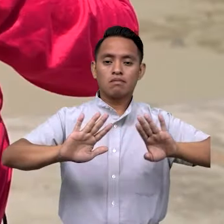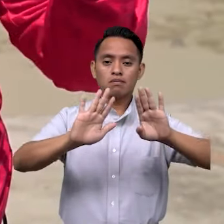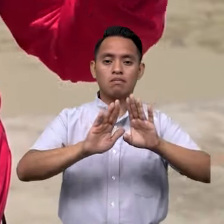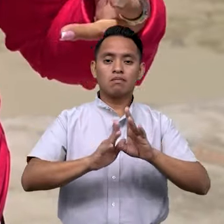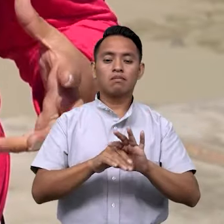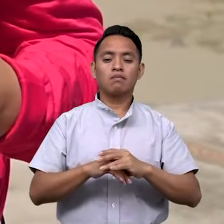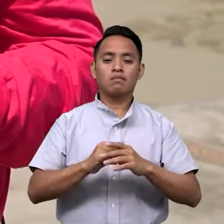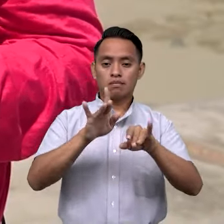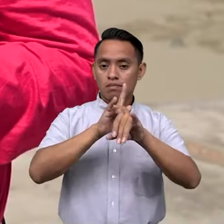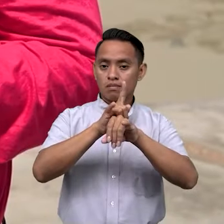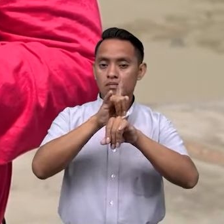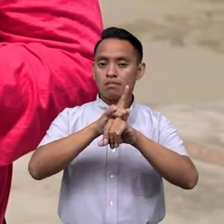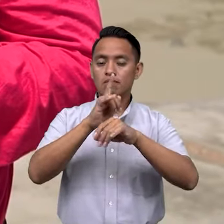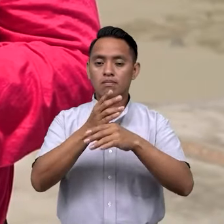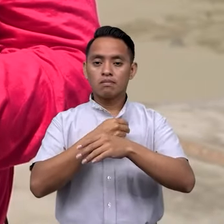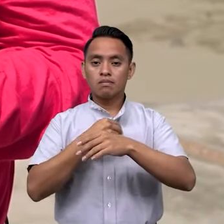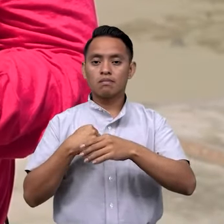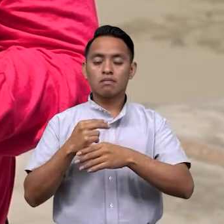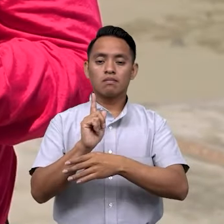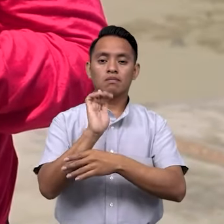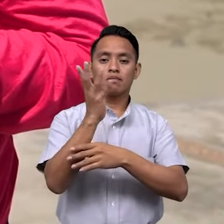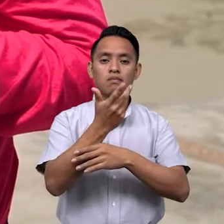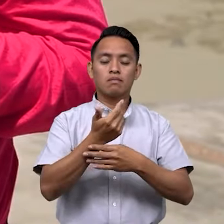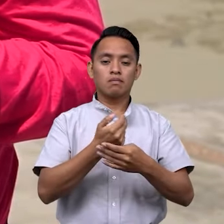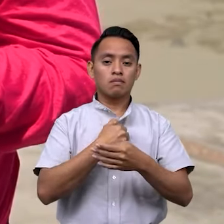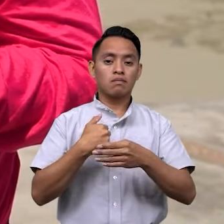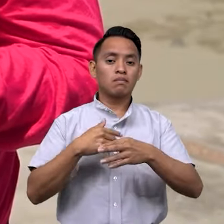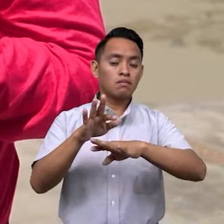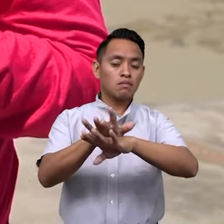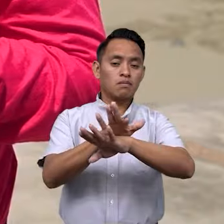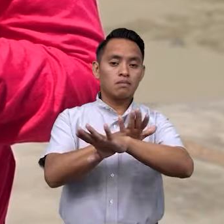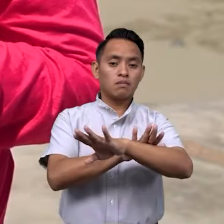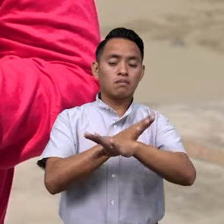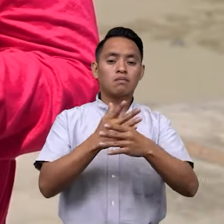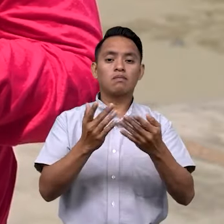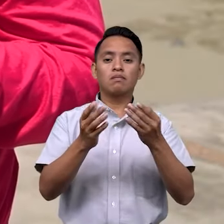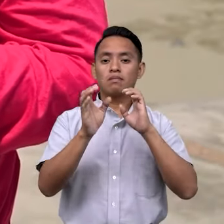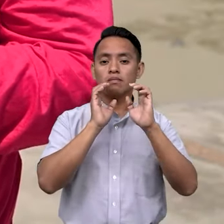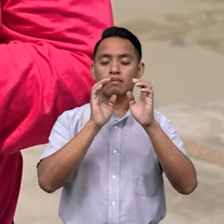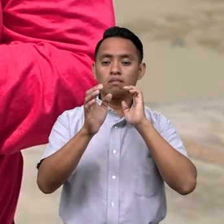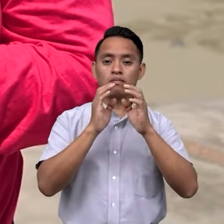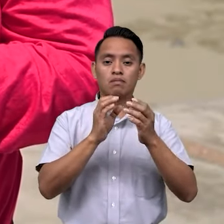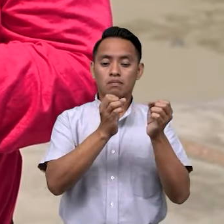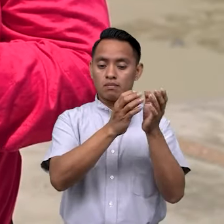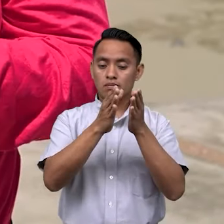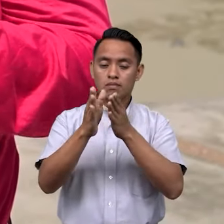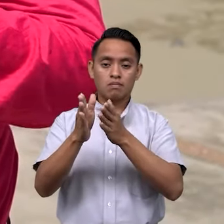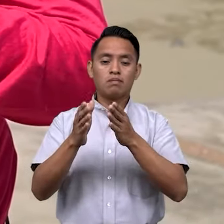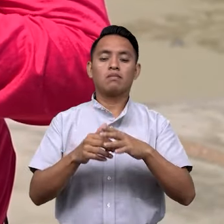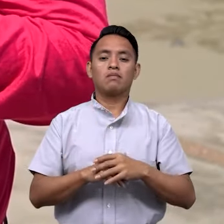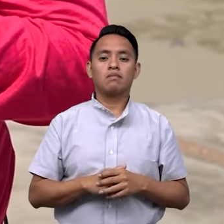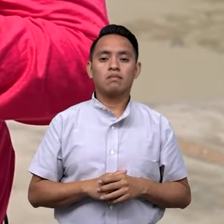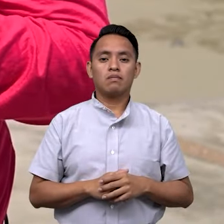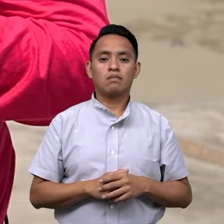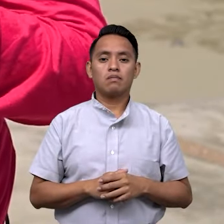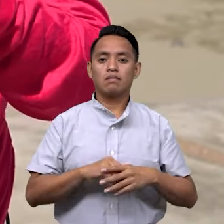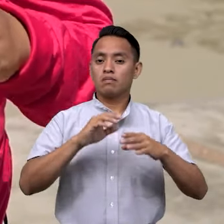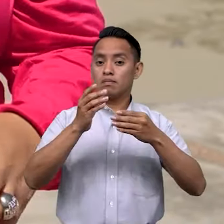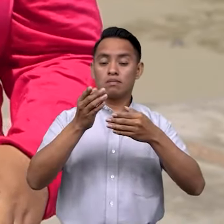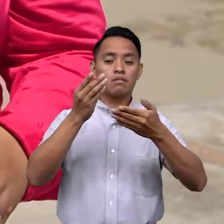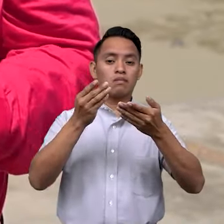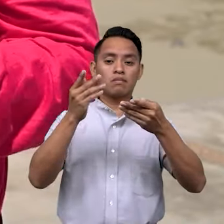esa es la búsqueda que vamos haciendo todos. Hemos creado conciencia, comunicación y organización, que creo que son el